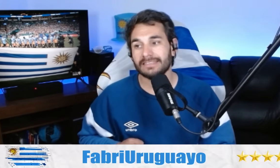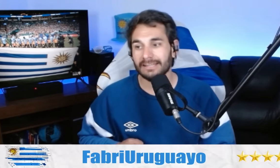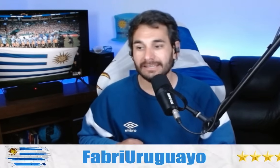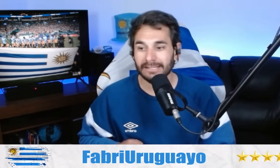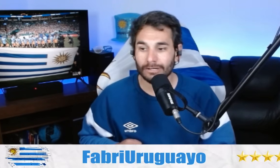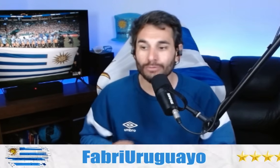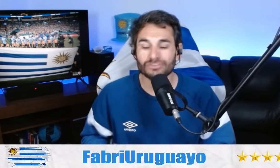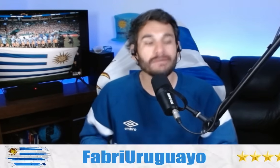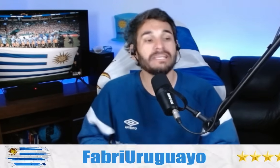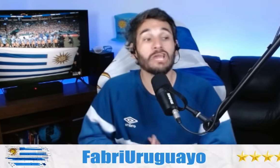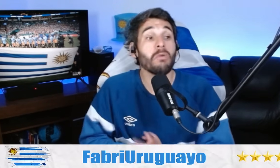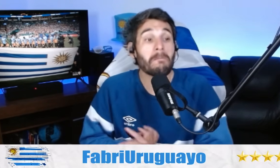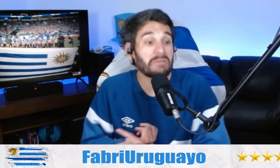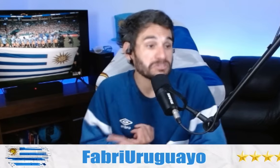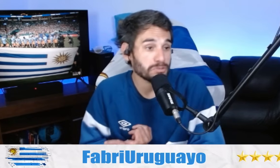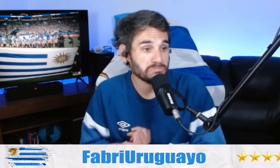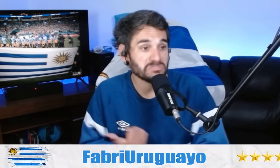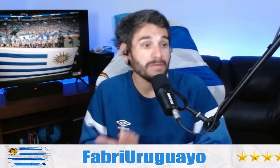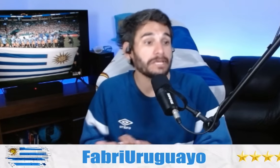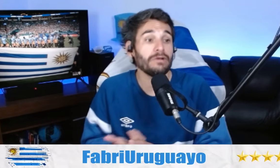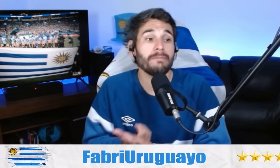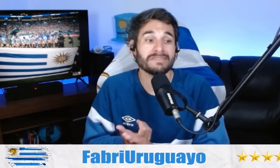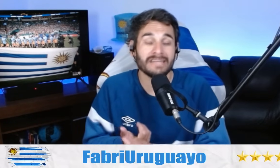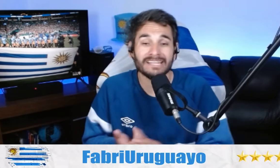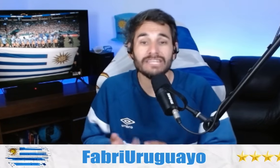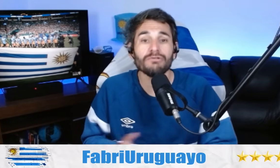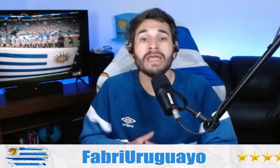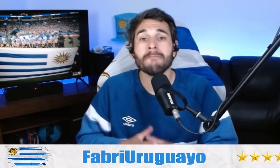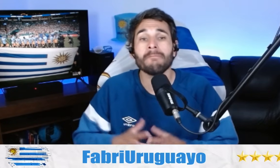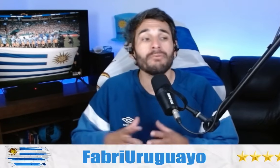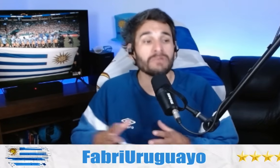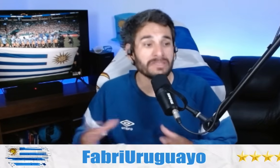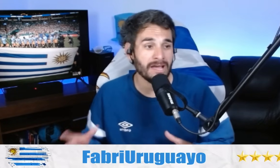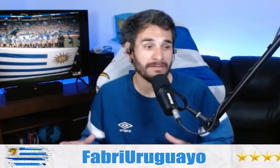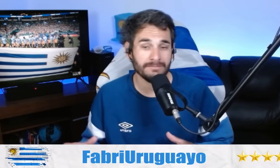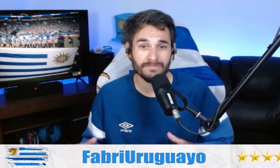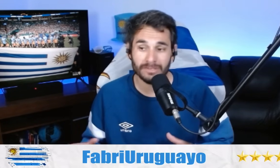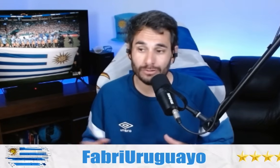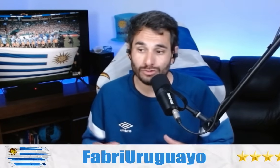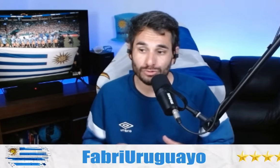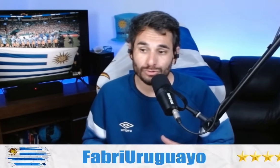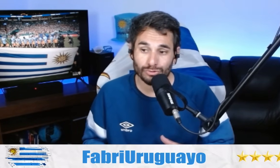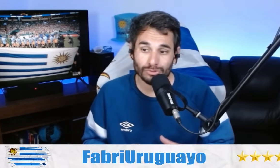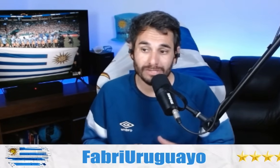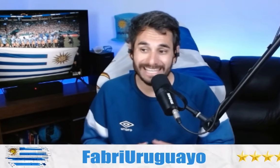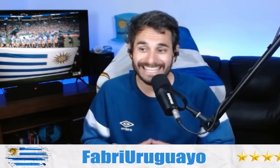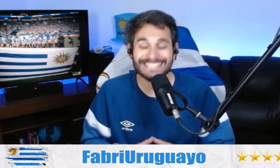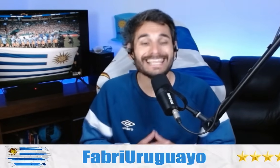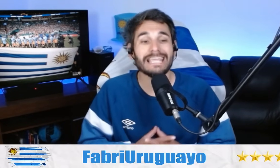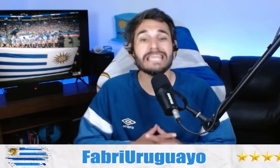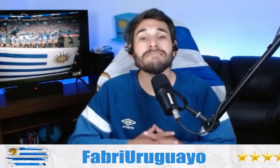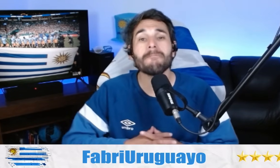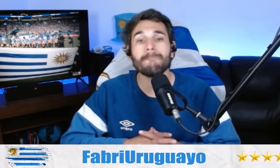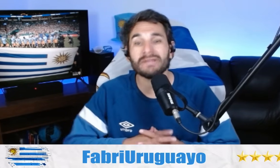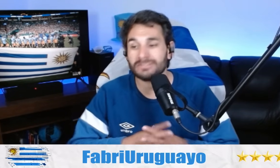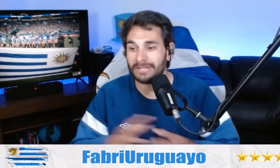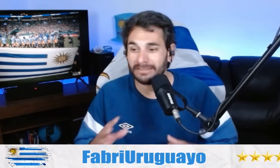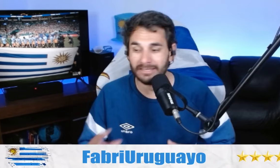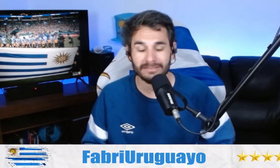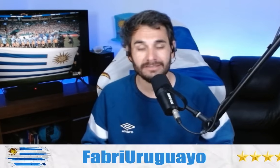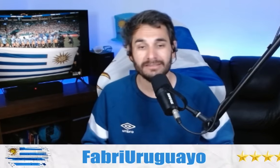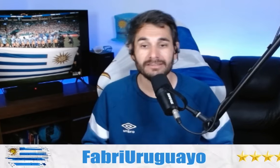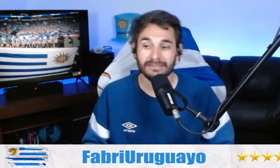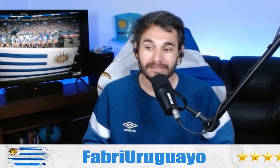que como saben que no van preso sabe que no le pasa nada tiene una impunidad que es